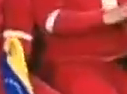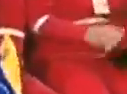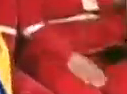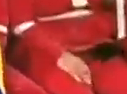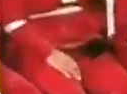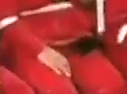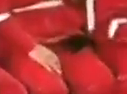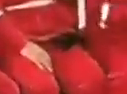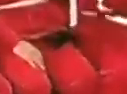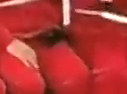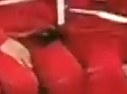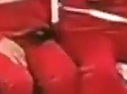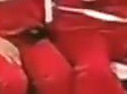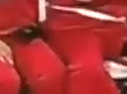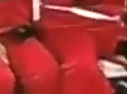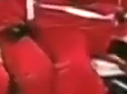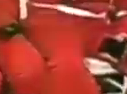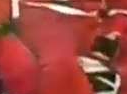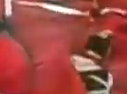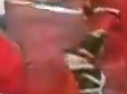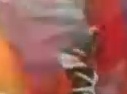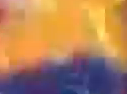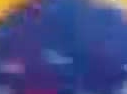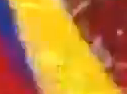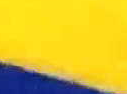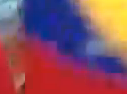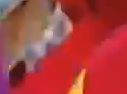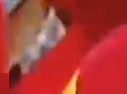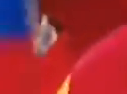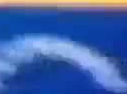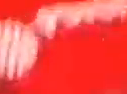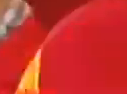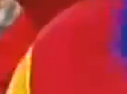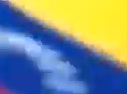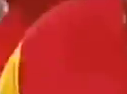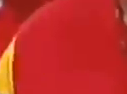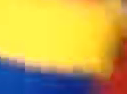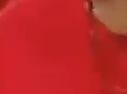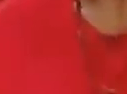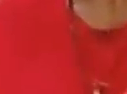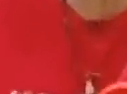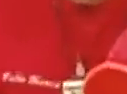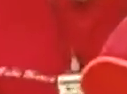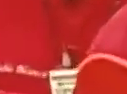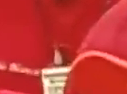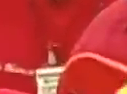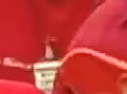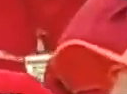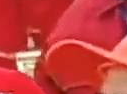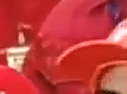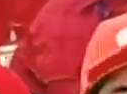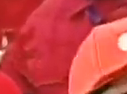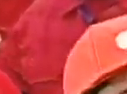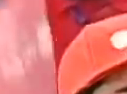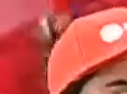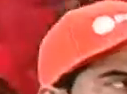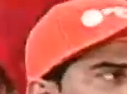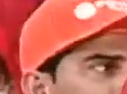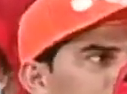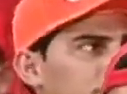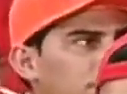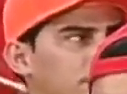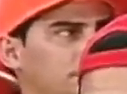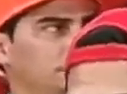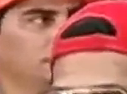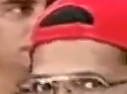la tranquilidad de los venezolanos y asfixió la economía a tal punto que se calculan pérdidas estimadas en 20